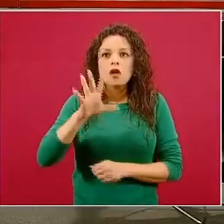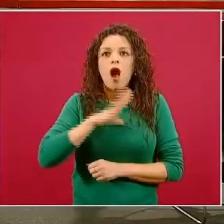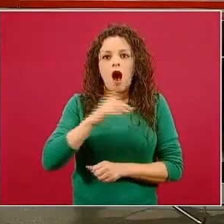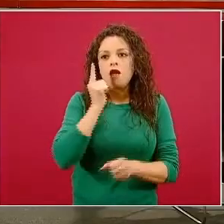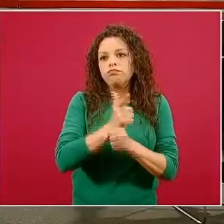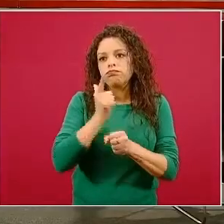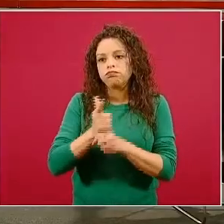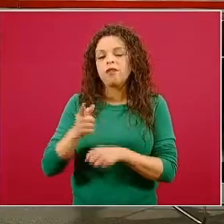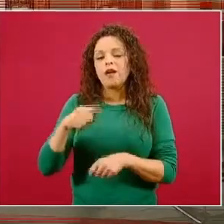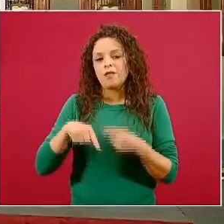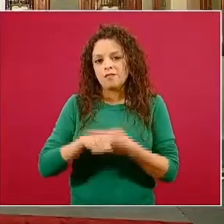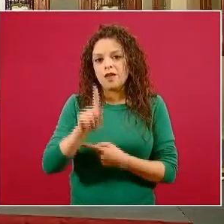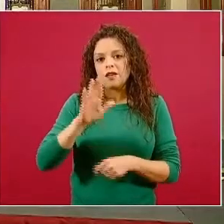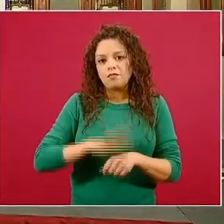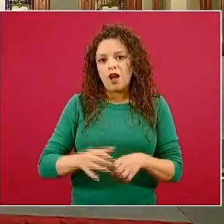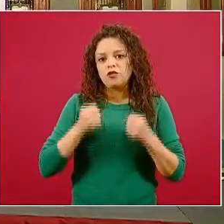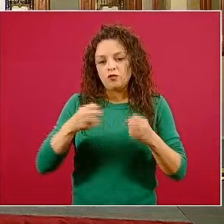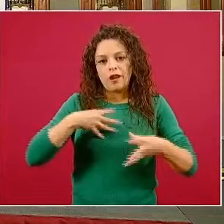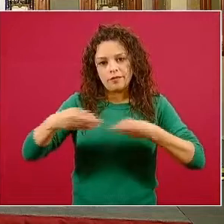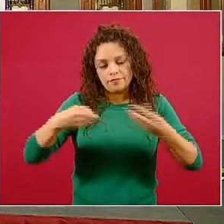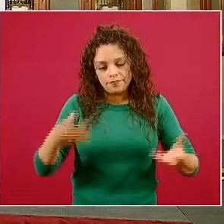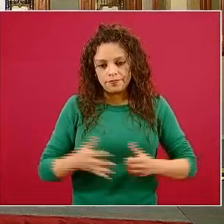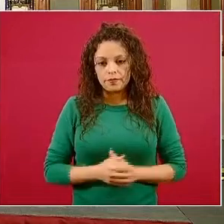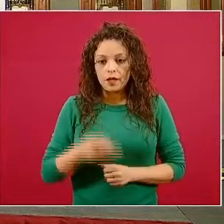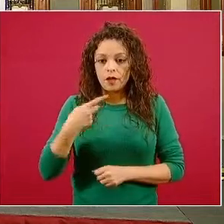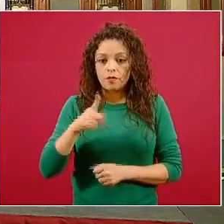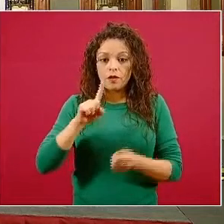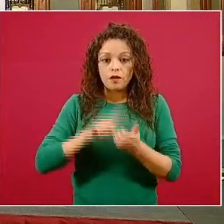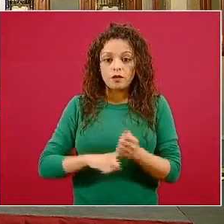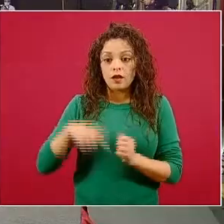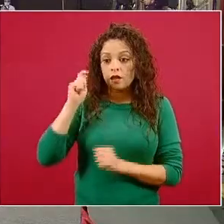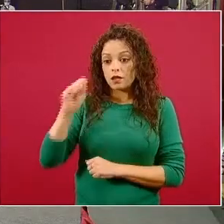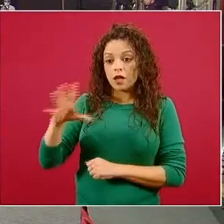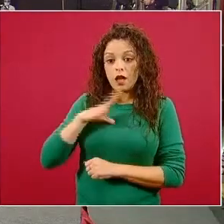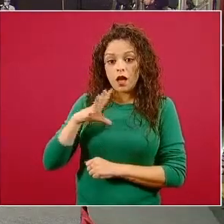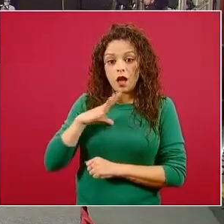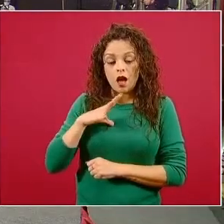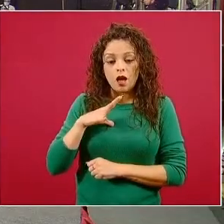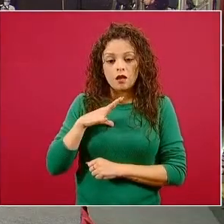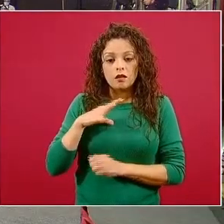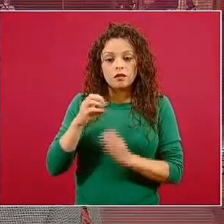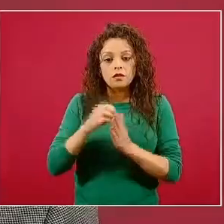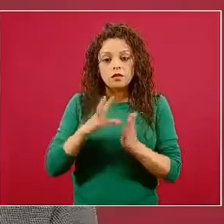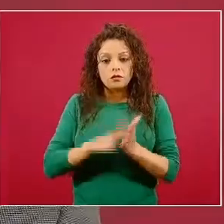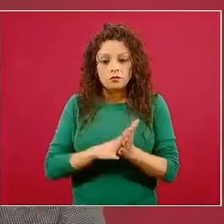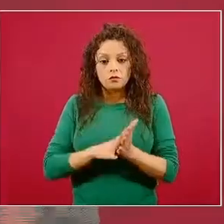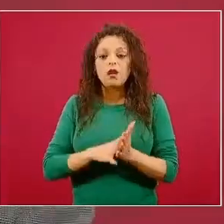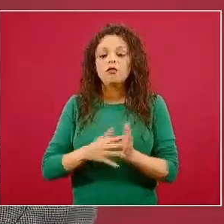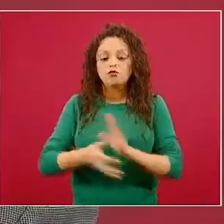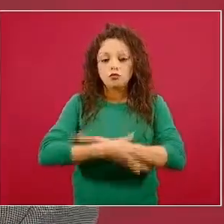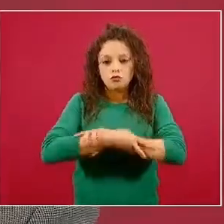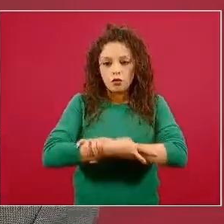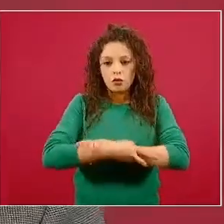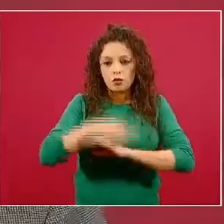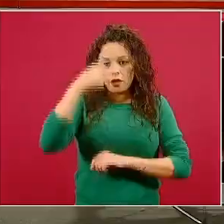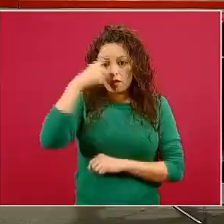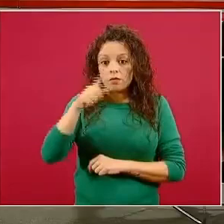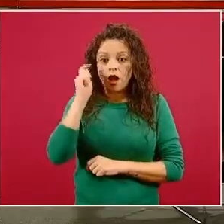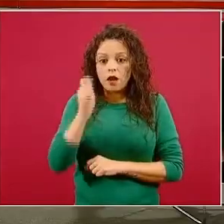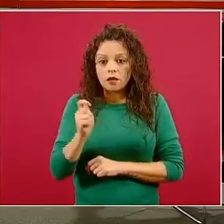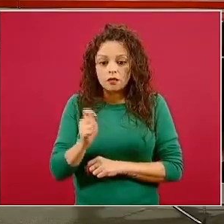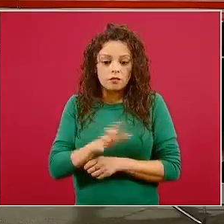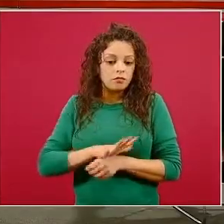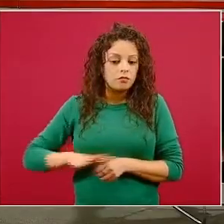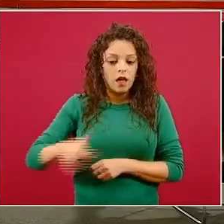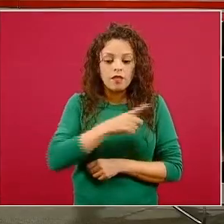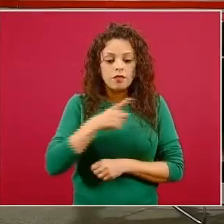Sanitario Internacional vigente incluye el precepto de la solidaridad para contener